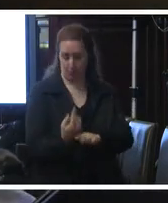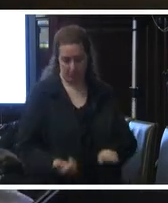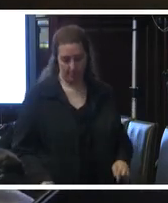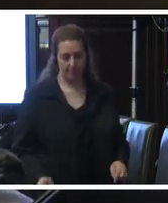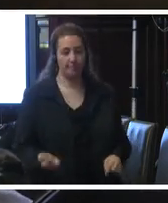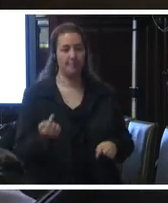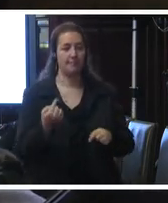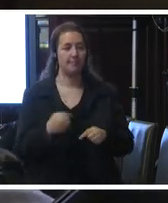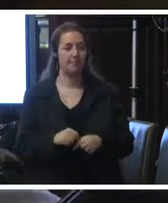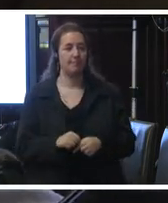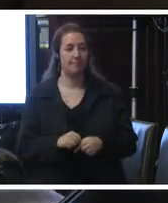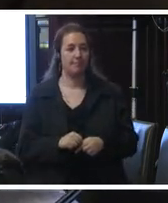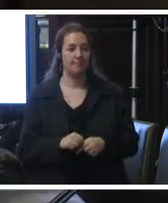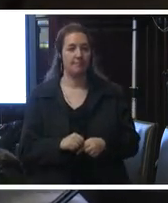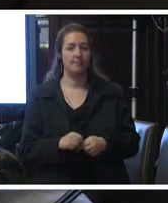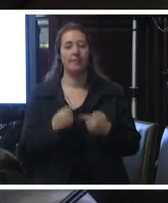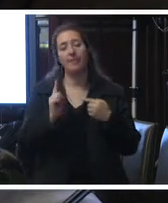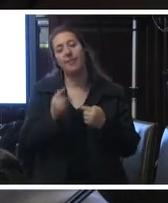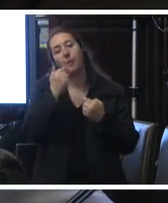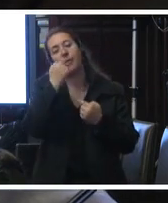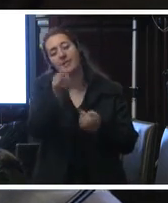I have to say thank you very much